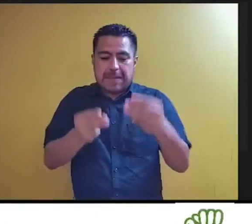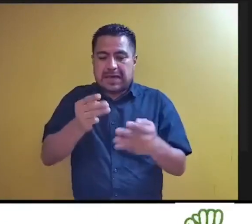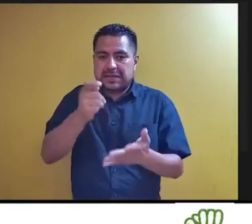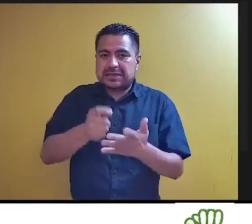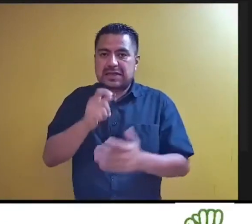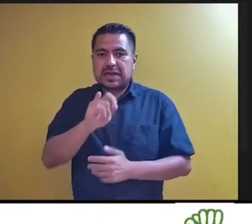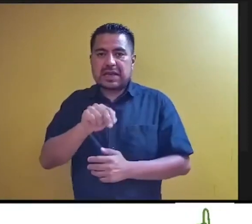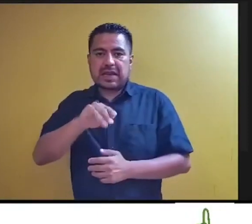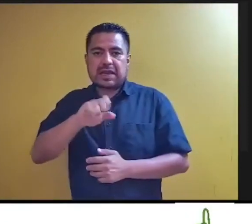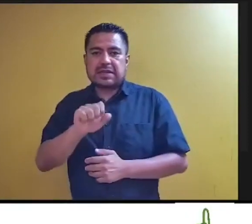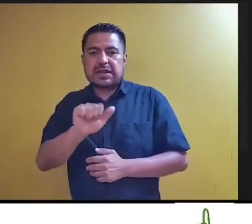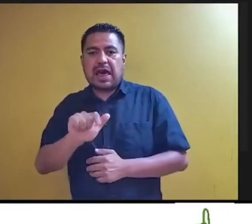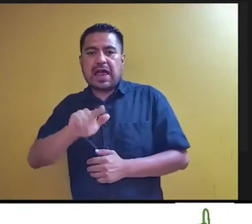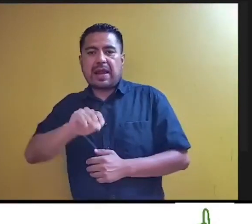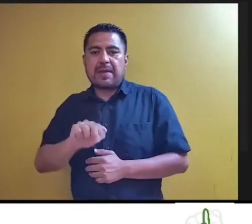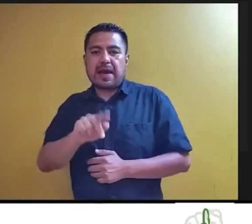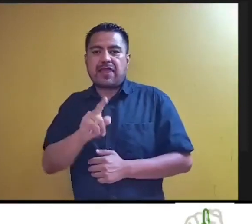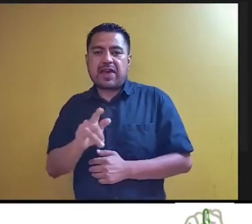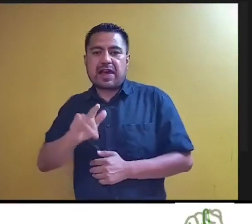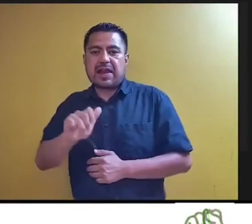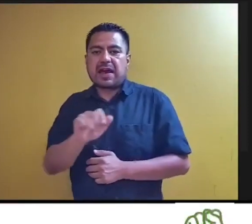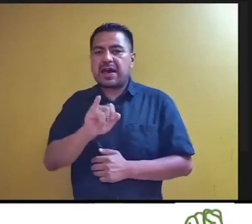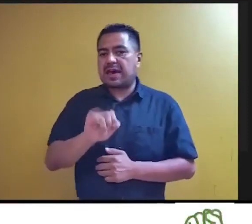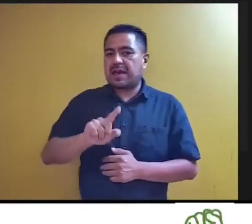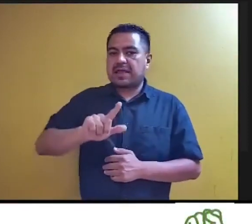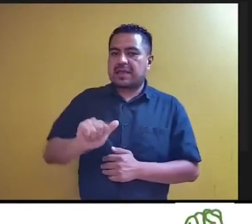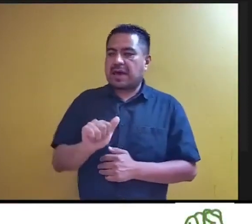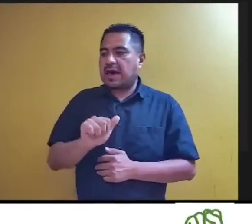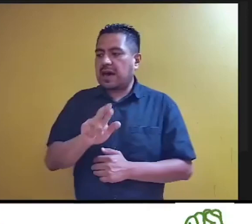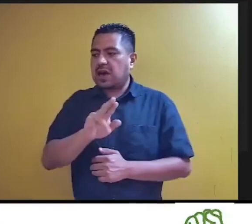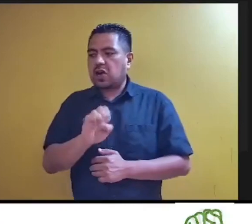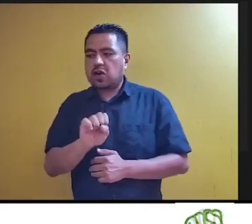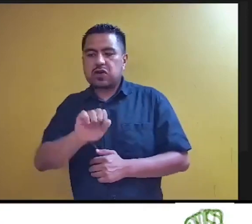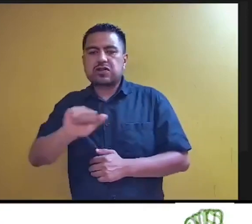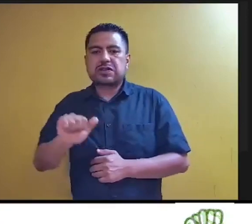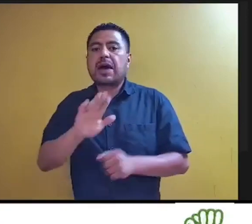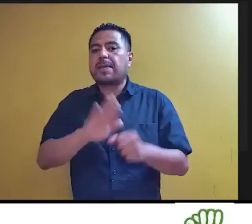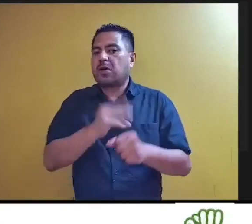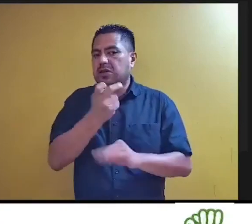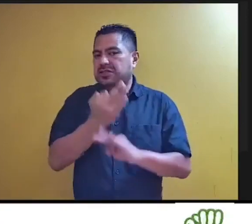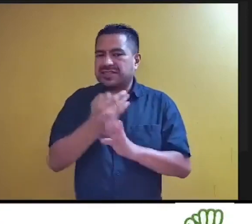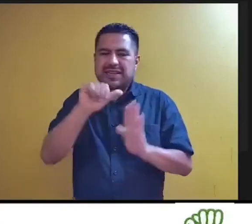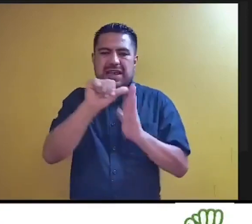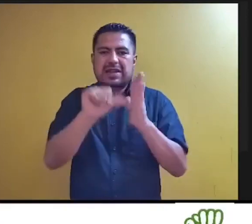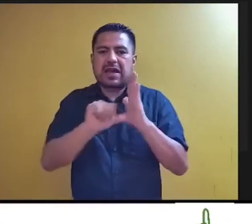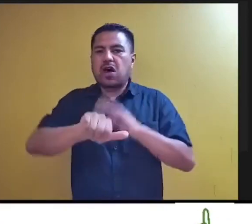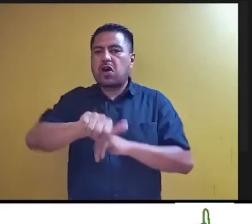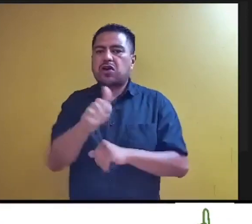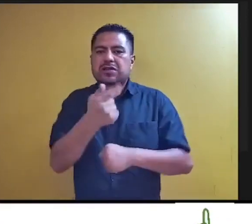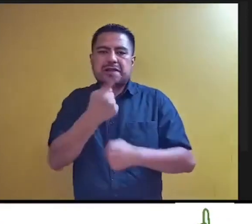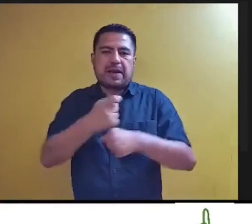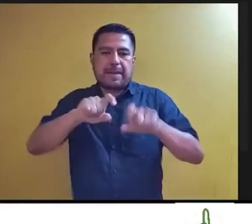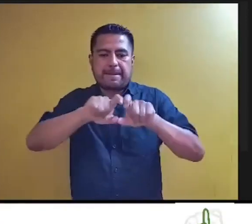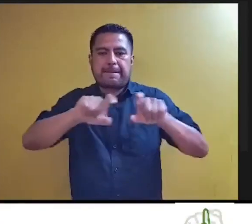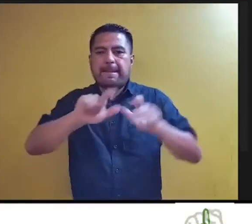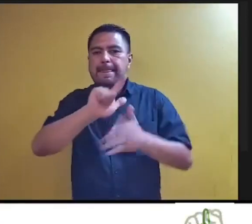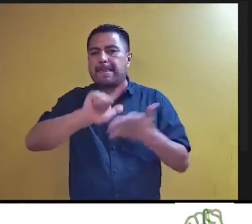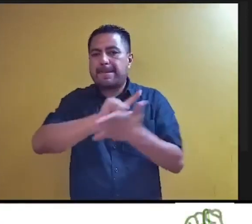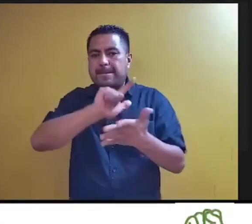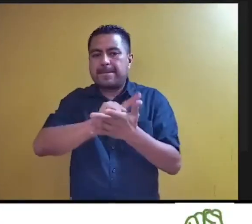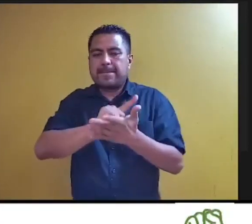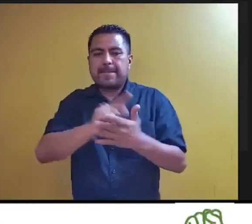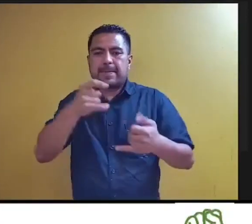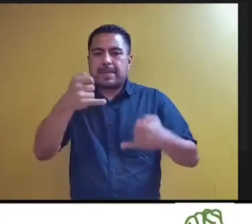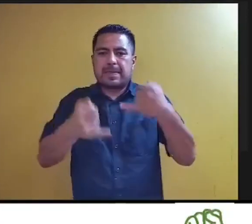las magistradas Almadelia Eugenio Alcaraza y Hilda Rosa Delgado Brito, por lo que en términos del artículo 11, párrafo primero de la Ley Orgánica